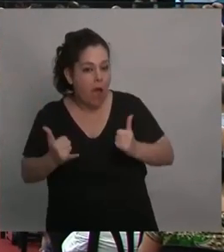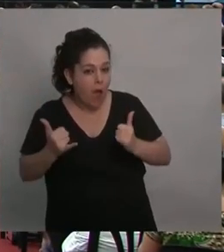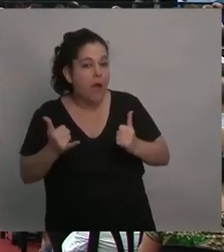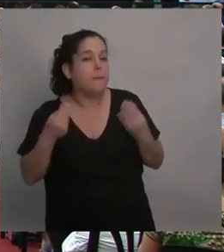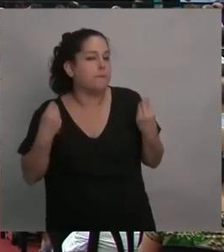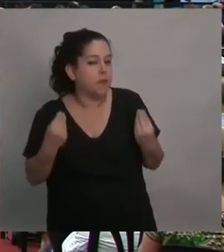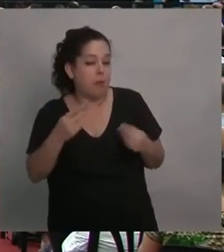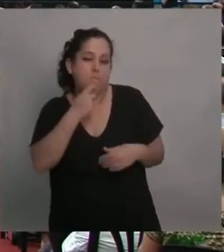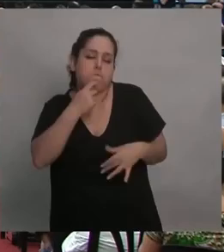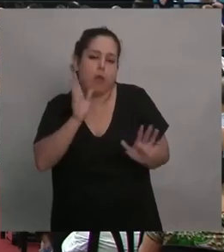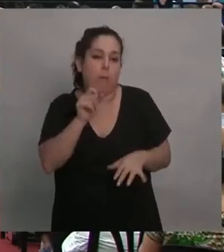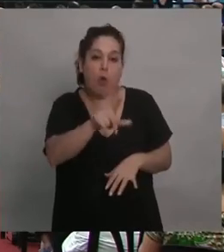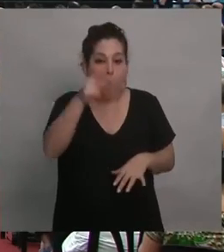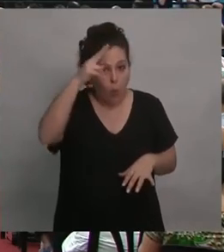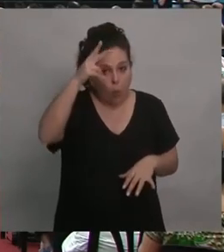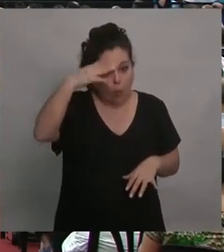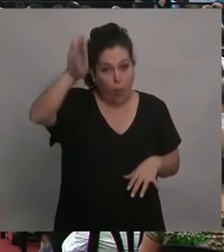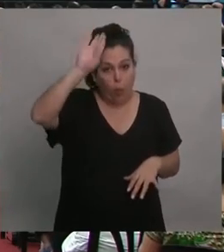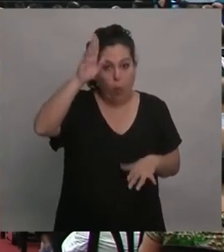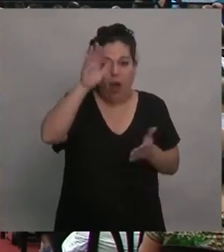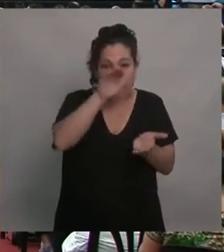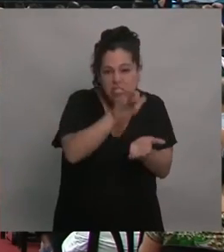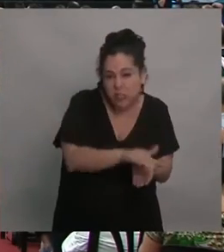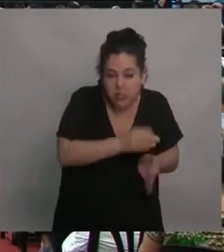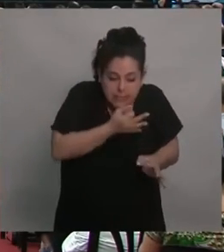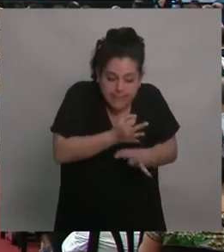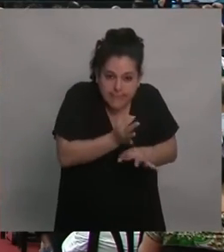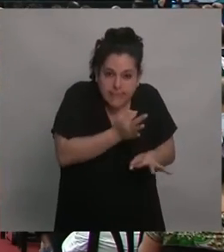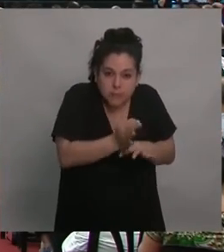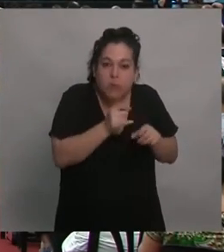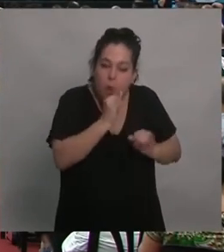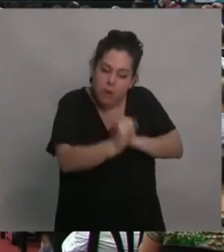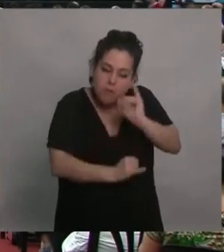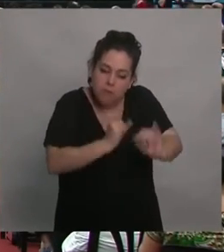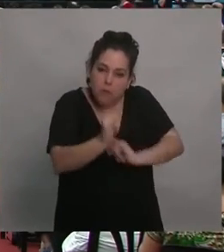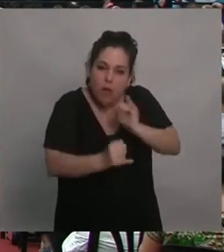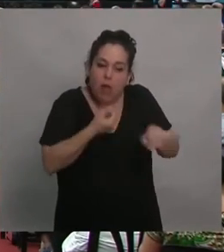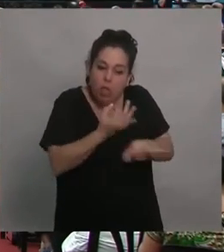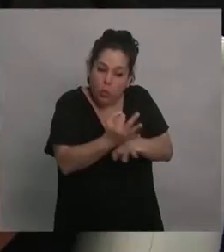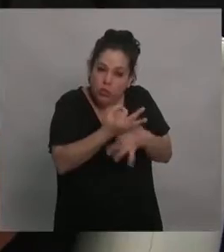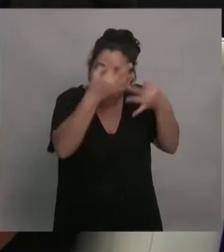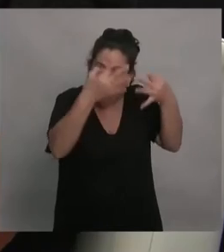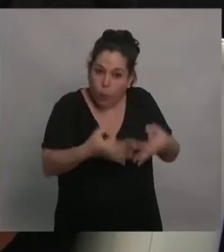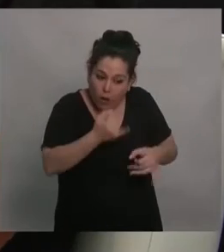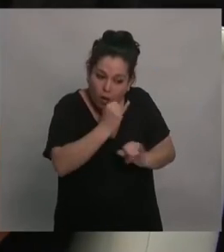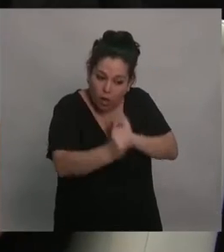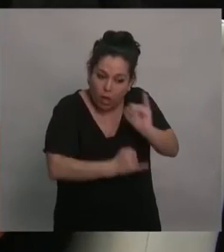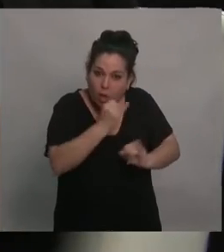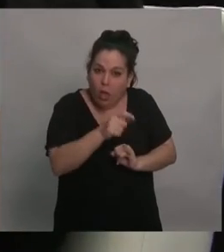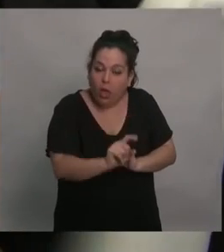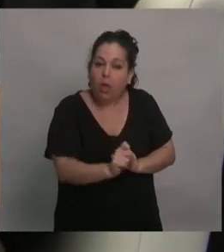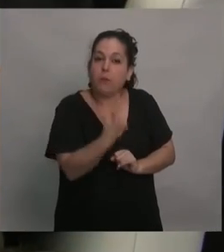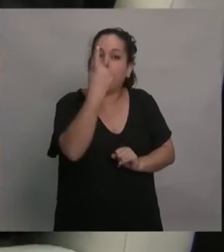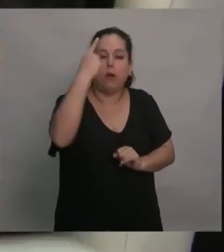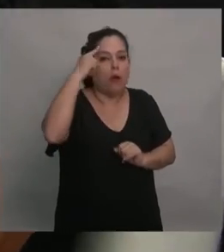desde en Cuba, desde que los niños son pequeñitos, se le transmite a través de la educación, uno de esos